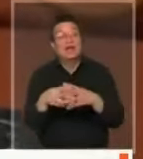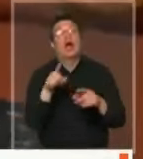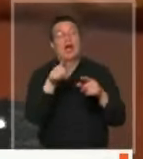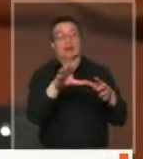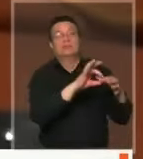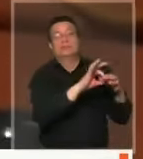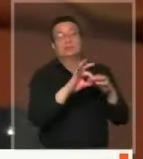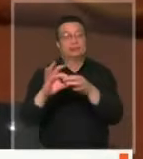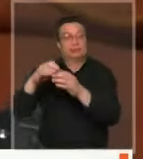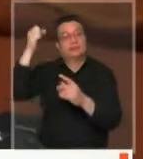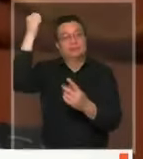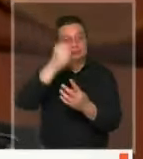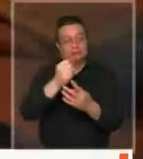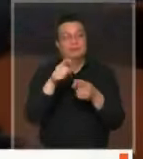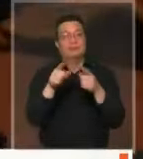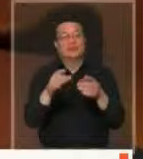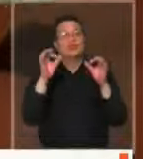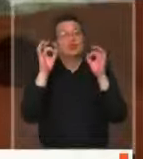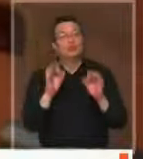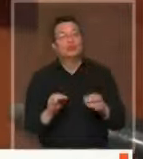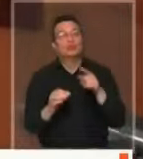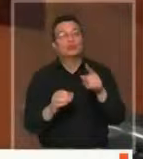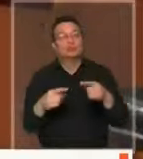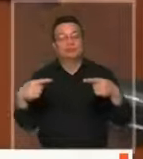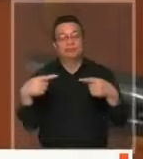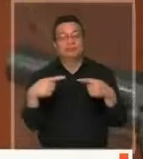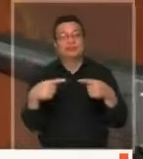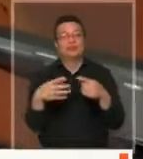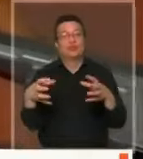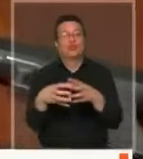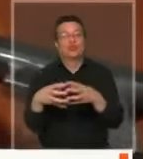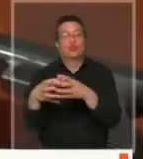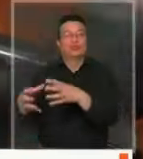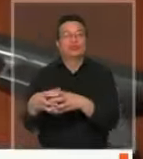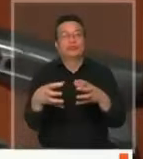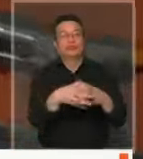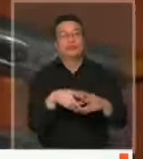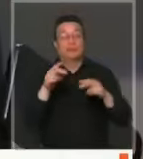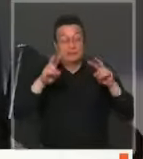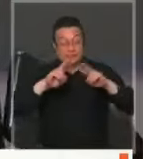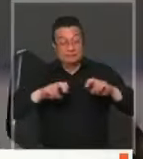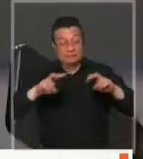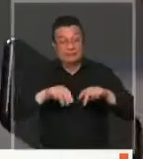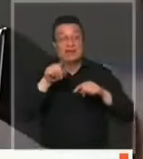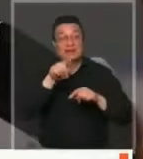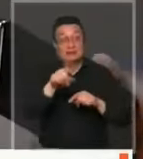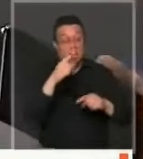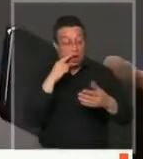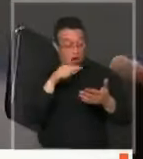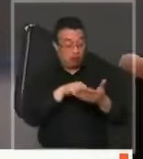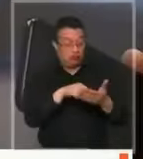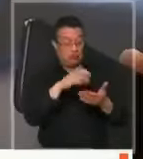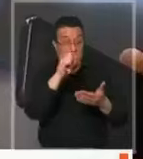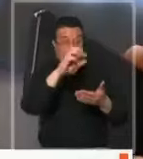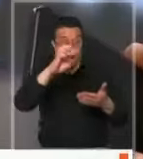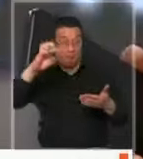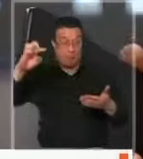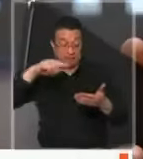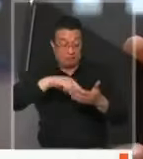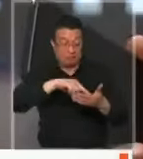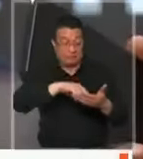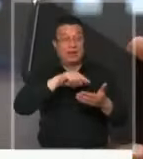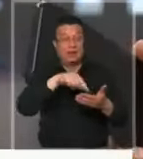un homicidio producto PR ente de conflicto entre bandas rivales es cosa de revisar SFE y esta este grupo de